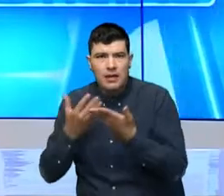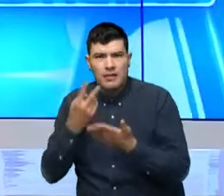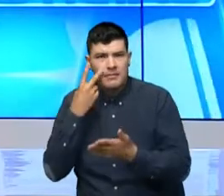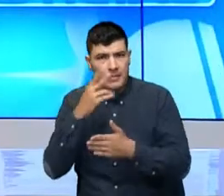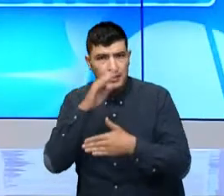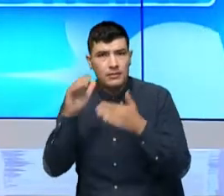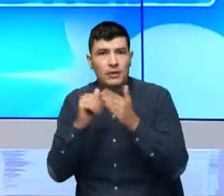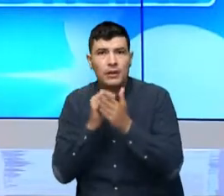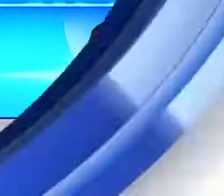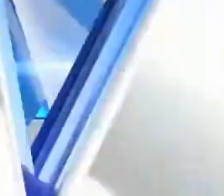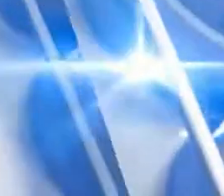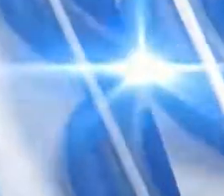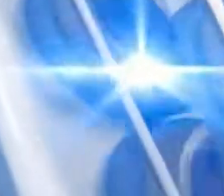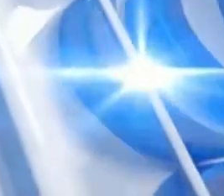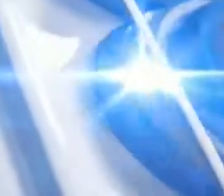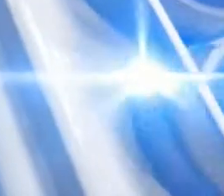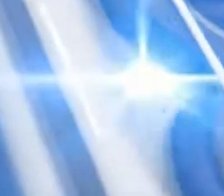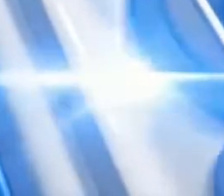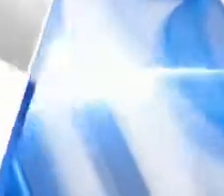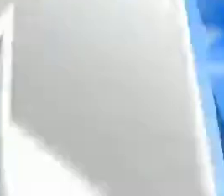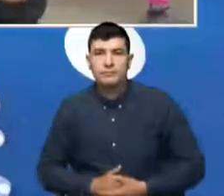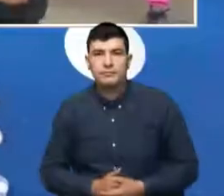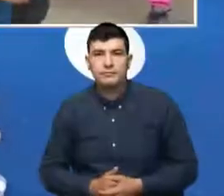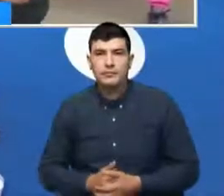tardes y qué dicen los afectados